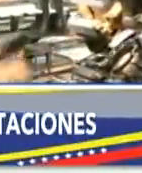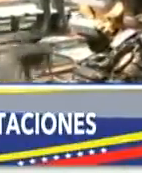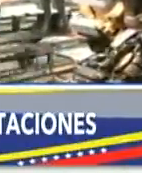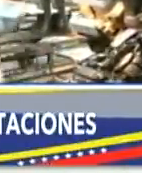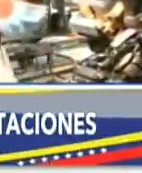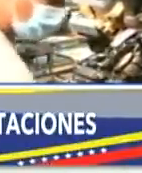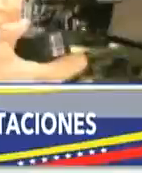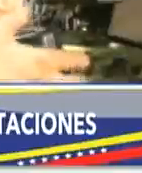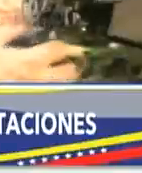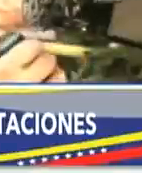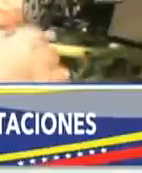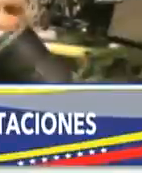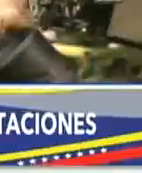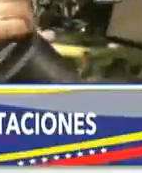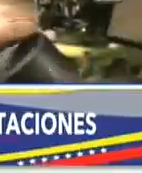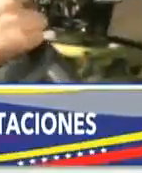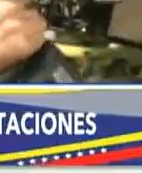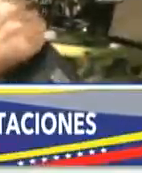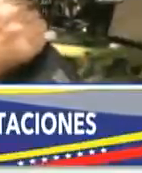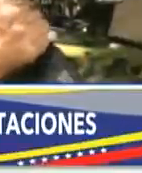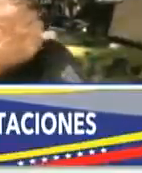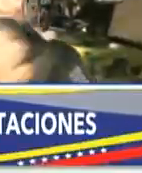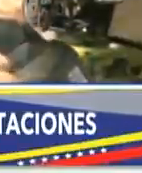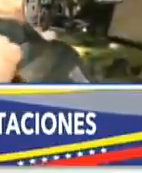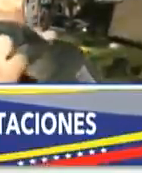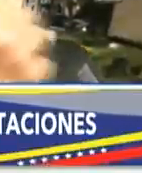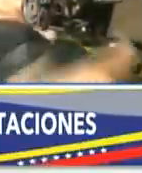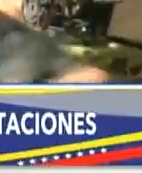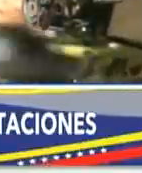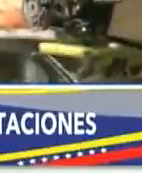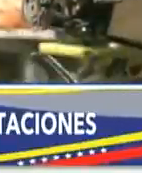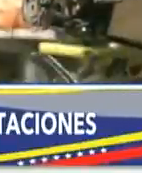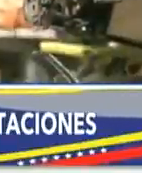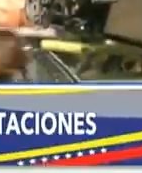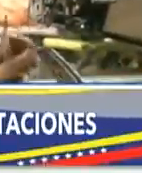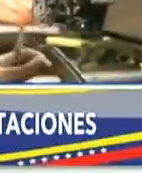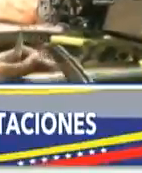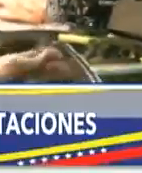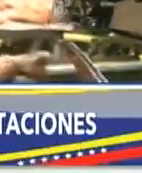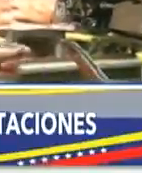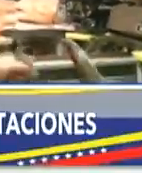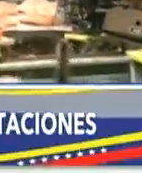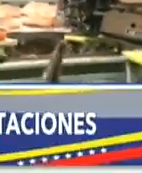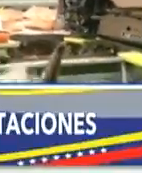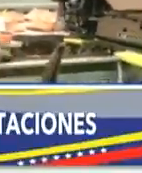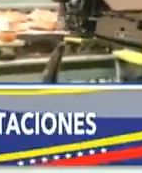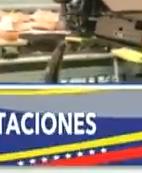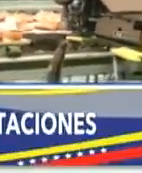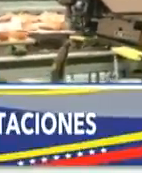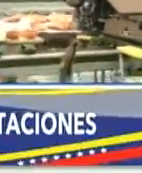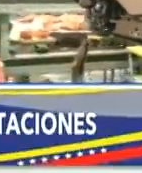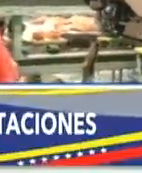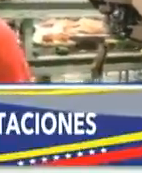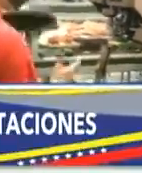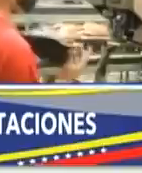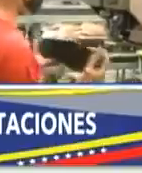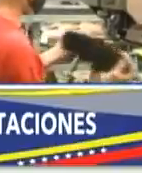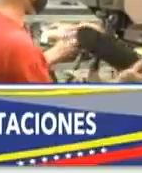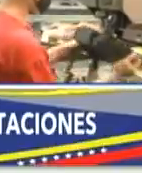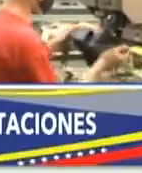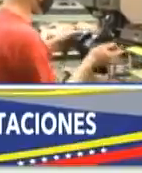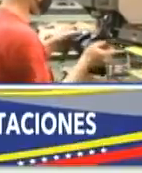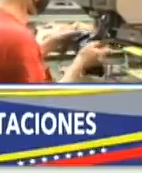reactivación industrial, por la sustitución de importaciones, por el crecimiento